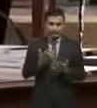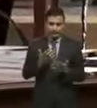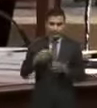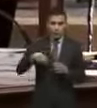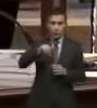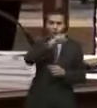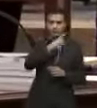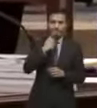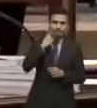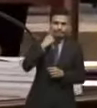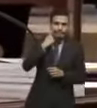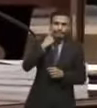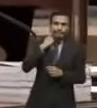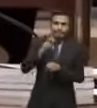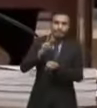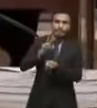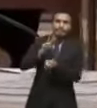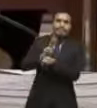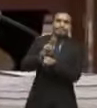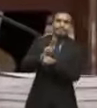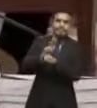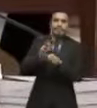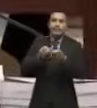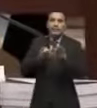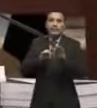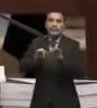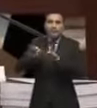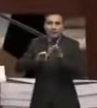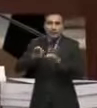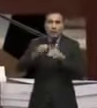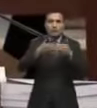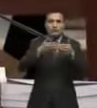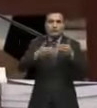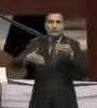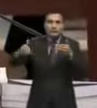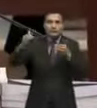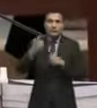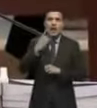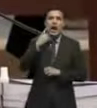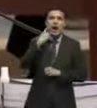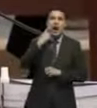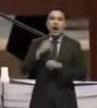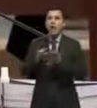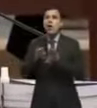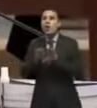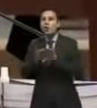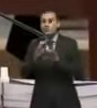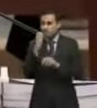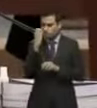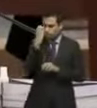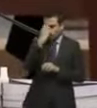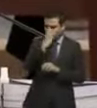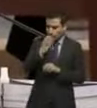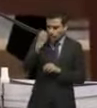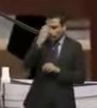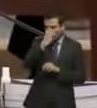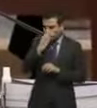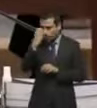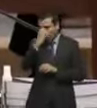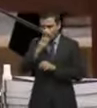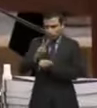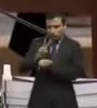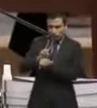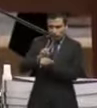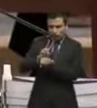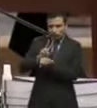hacemos, pero también, desde luego, vigilando la labor. Como incluso en el orden del día mismo, pues